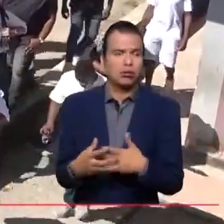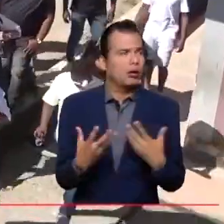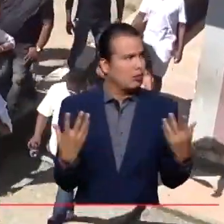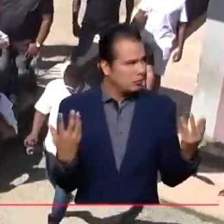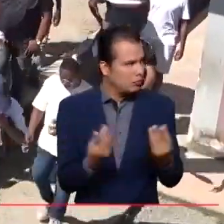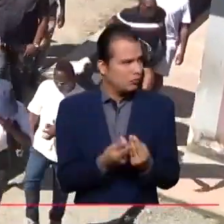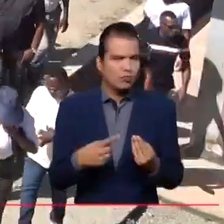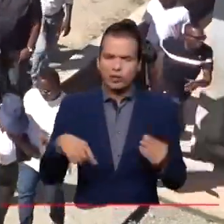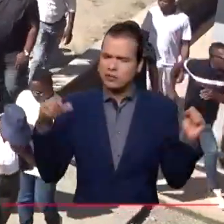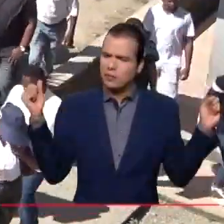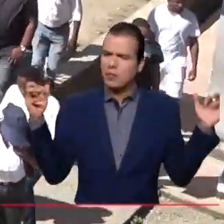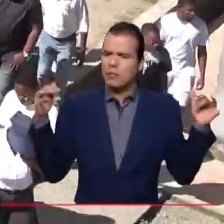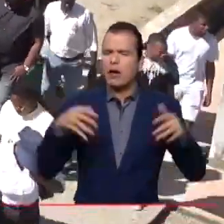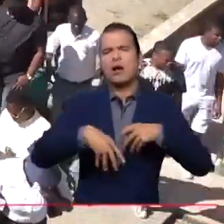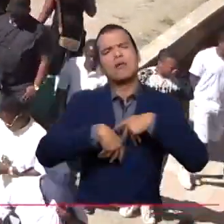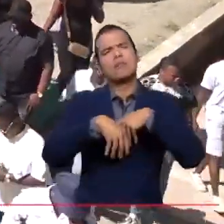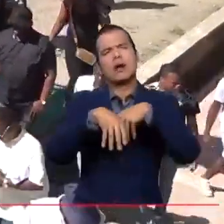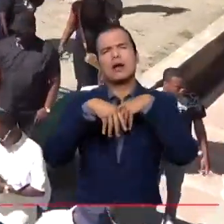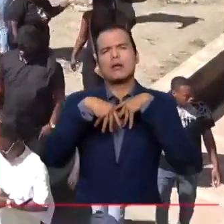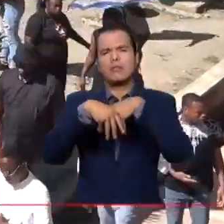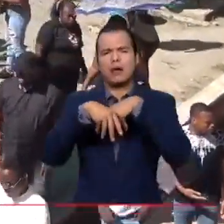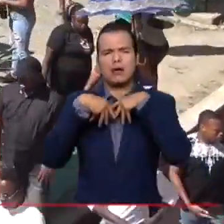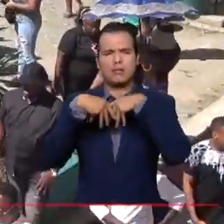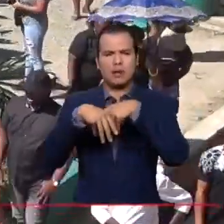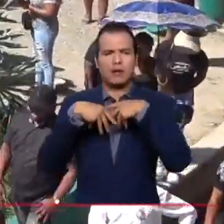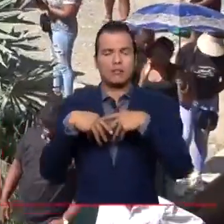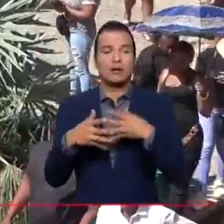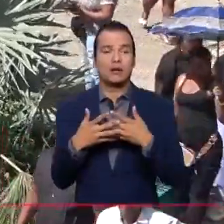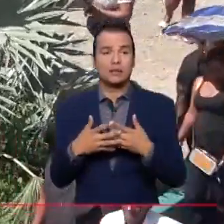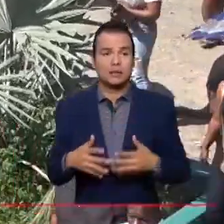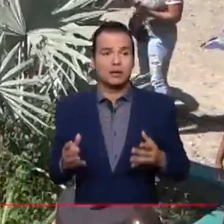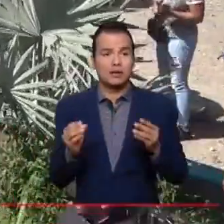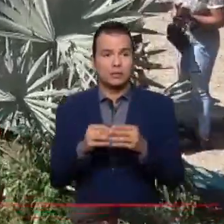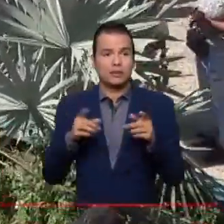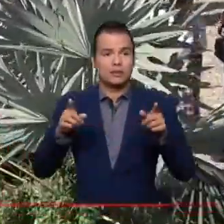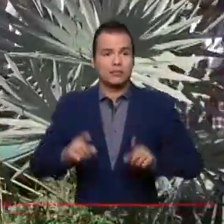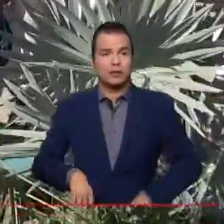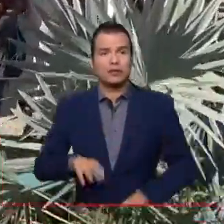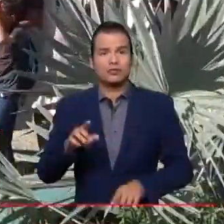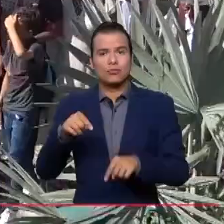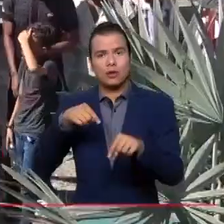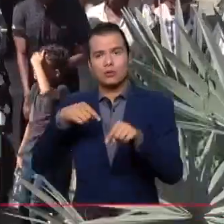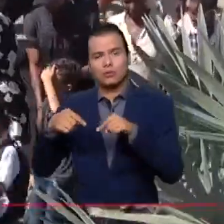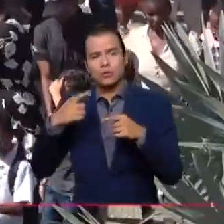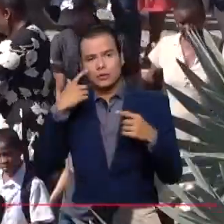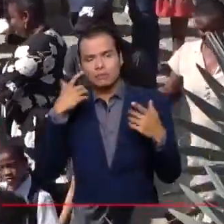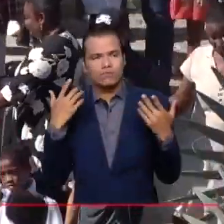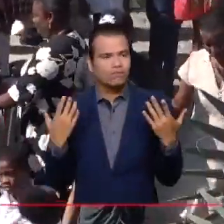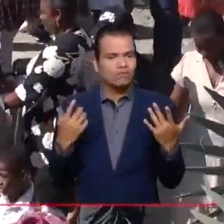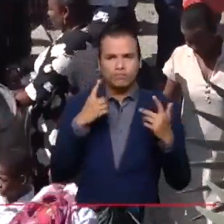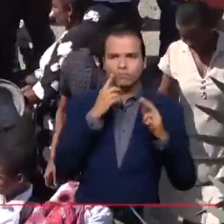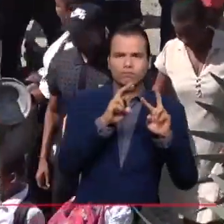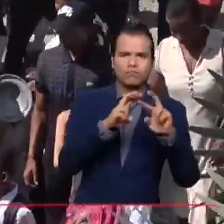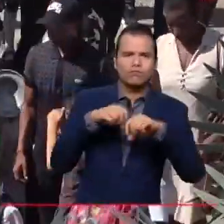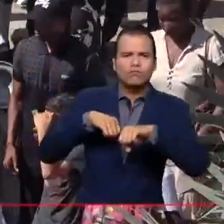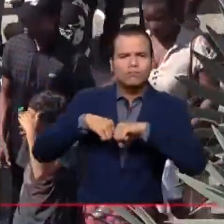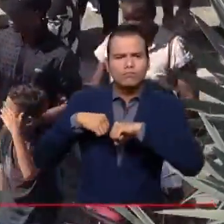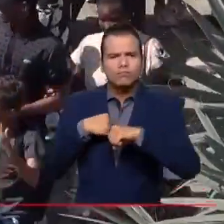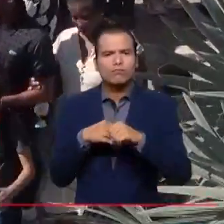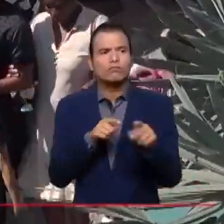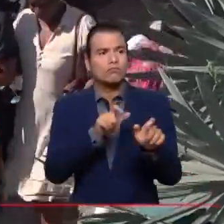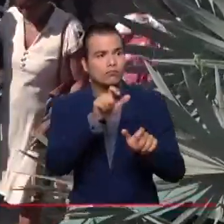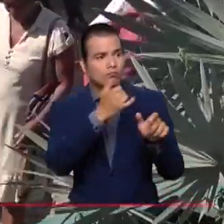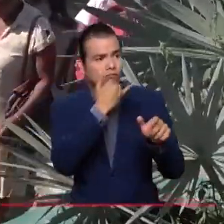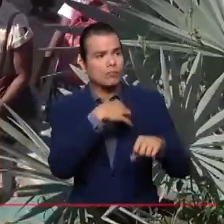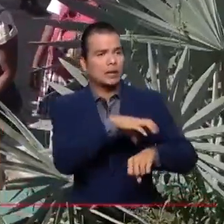de este año aquí en la ciudad capital. Pero también las autoridades están haciendo lo pertinente, están haciendo captura, pero también